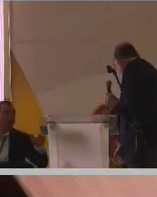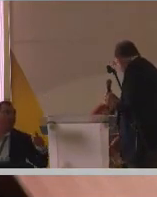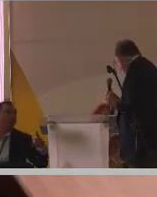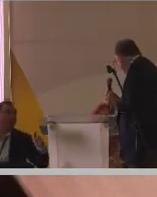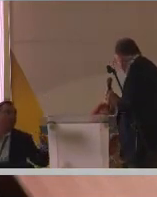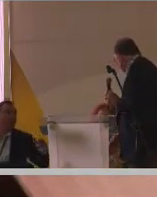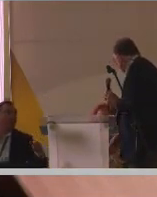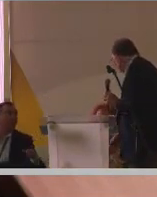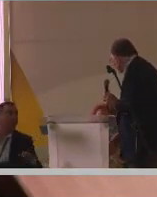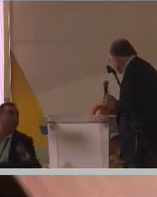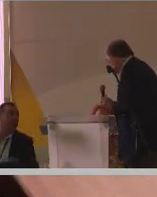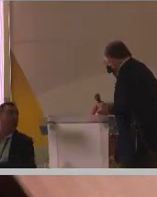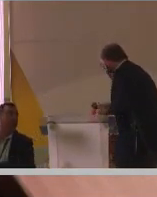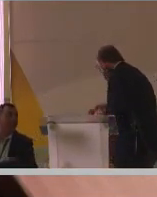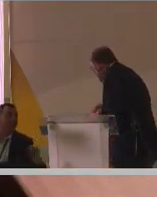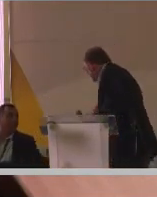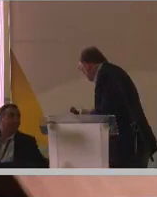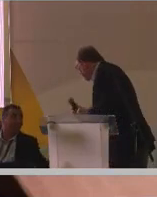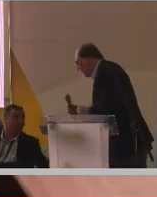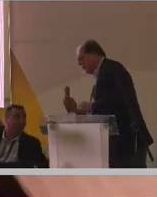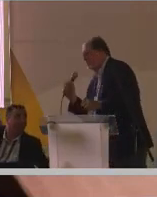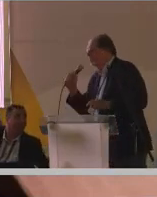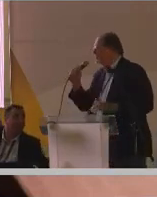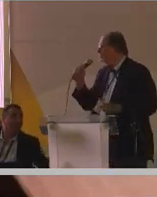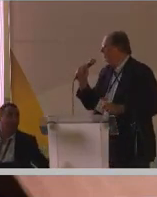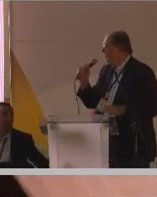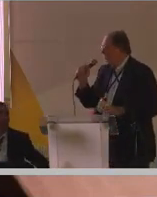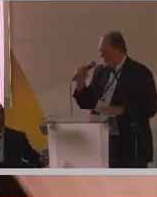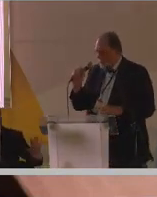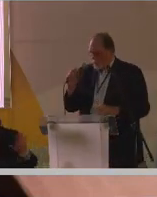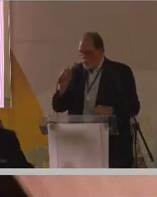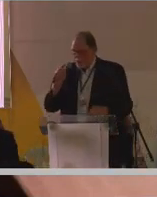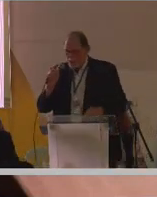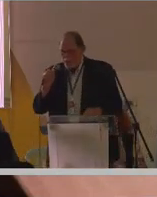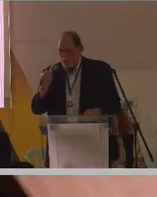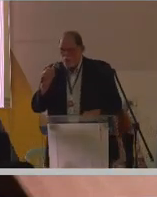Rights, which called for political,